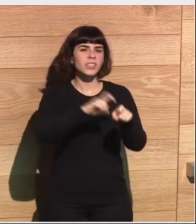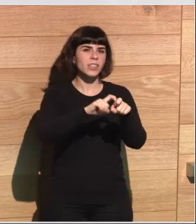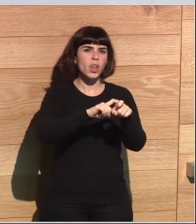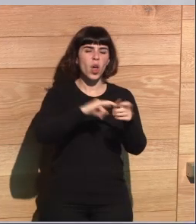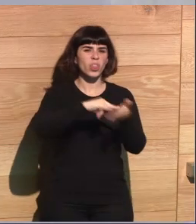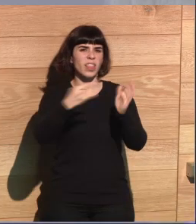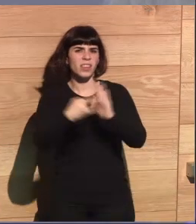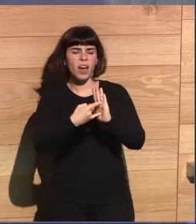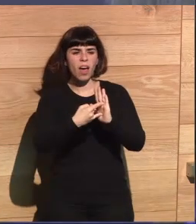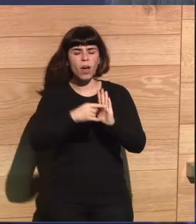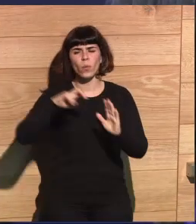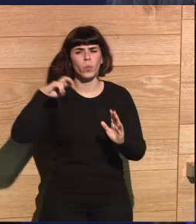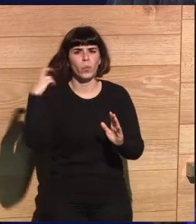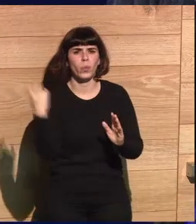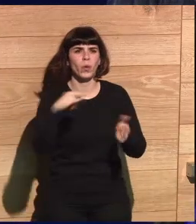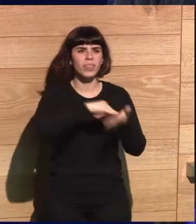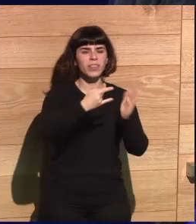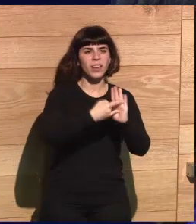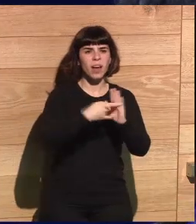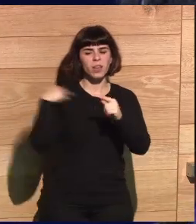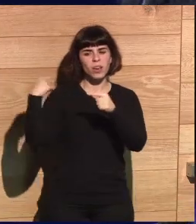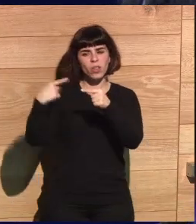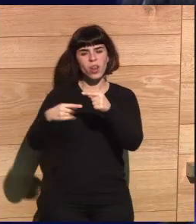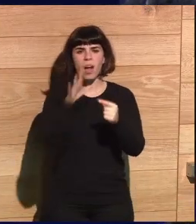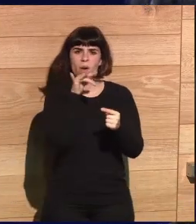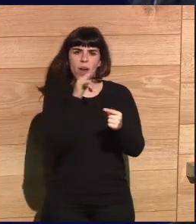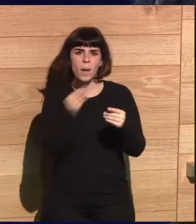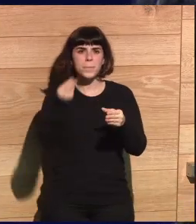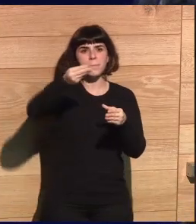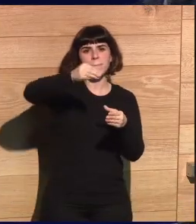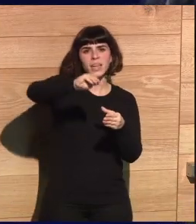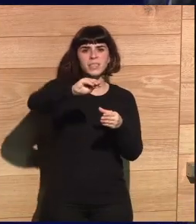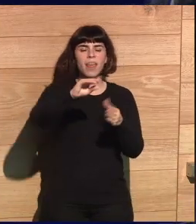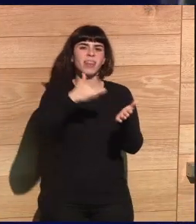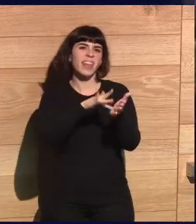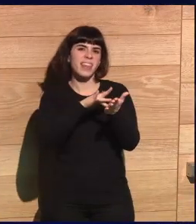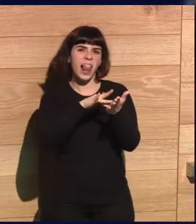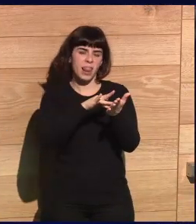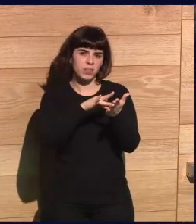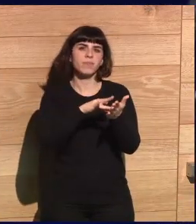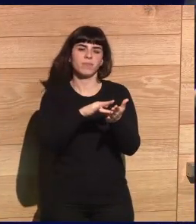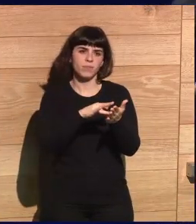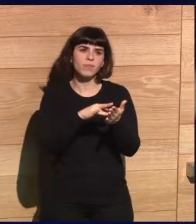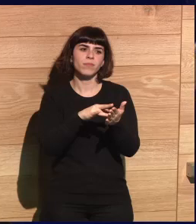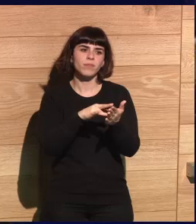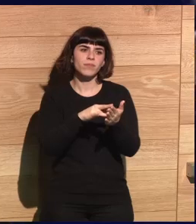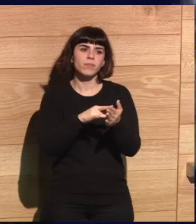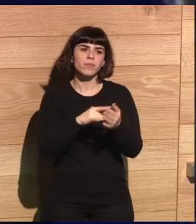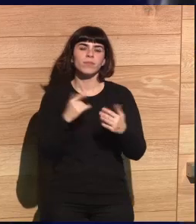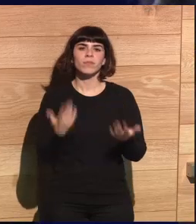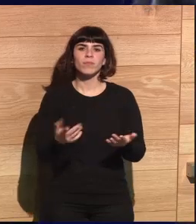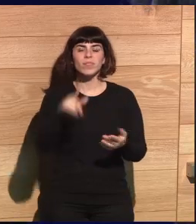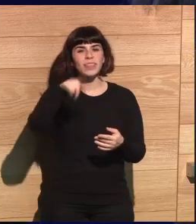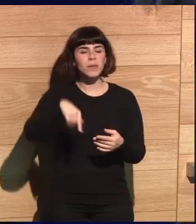de técnicas. A las técnicas tradicionales se unen las técnicas digitales y bueno, yo creo que